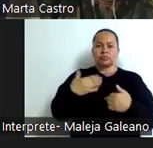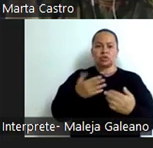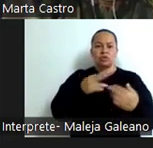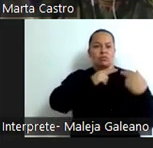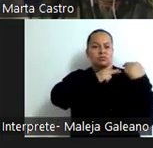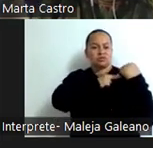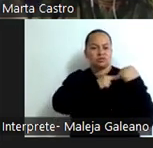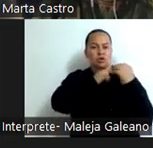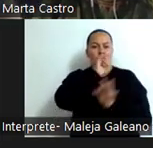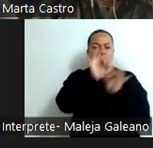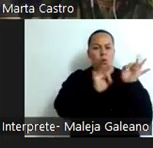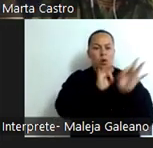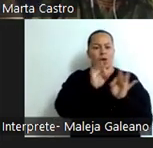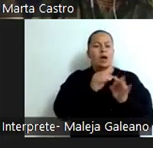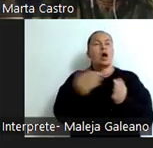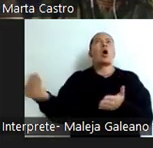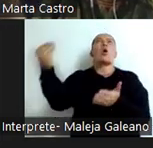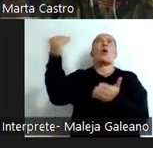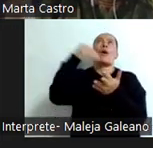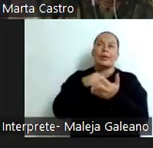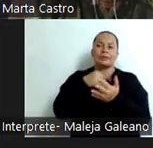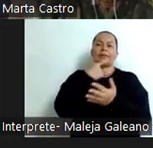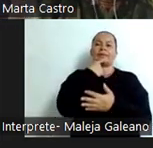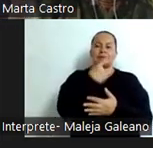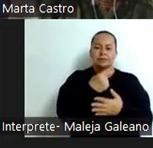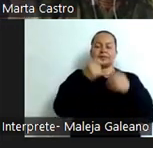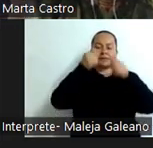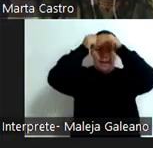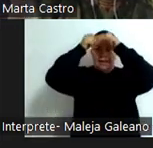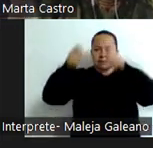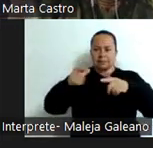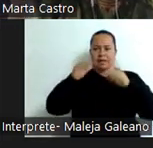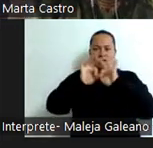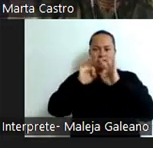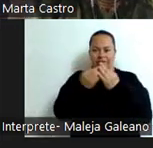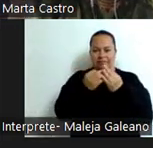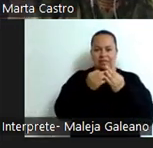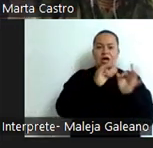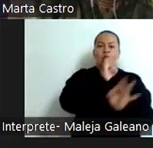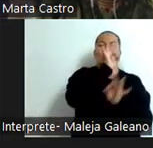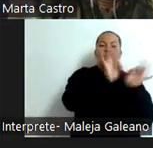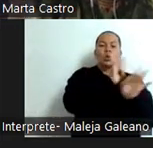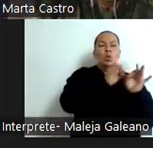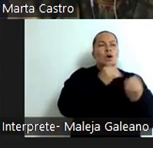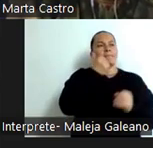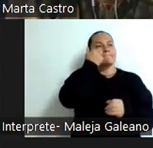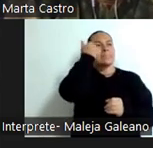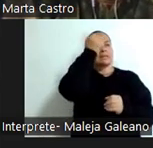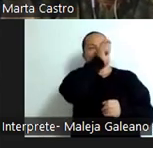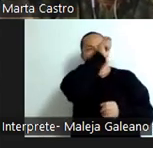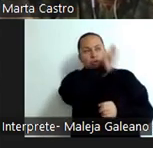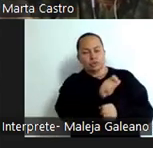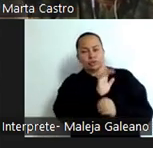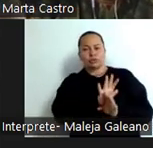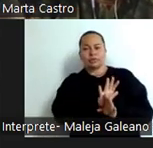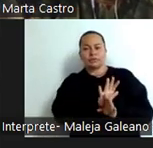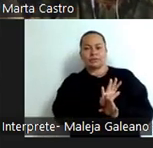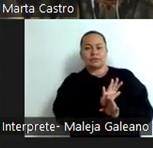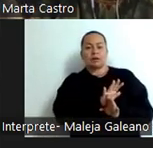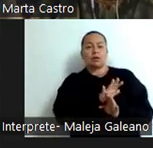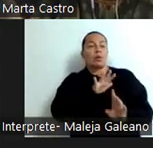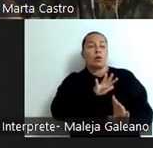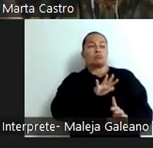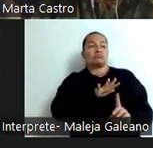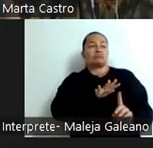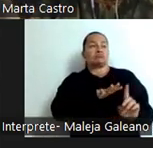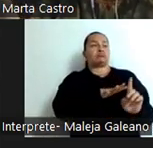estado y la sociedad los que deben tomar medidas para garantizar el bienestar de las personas adultas mayores sin perjuicio del deber